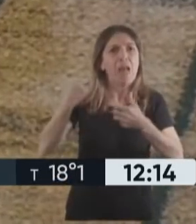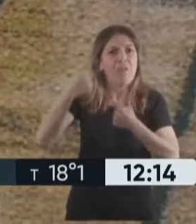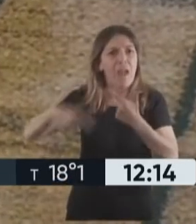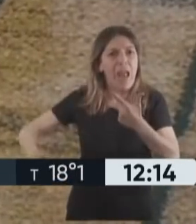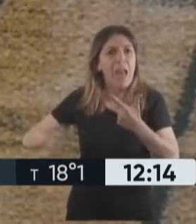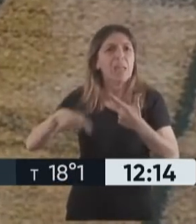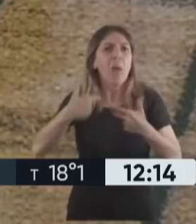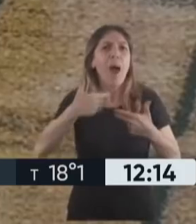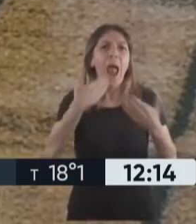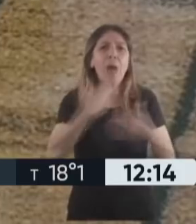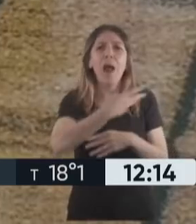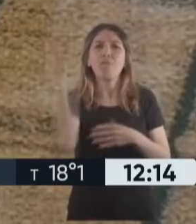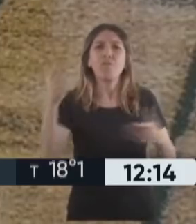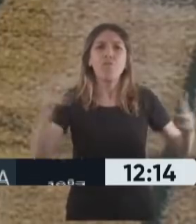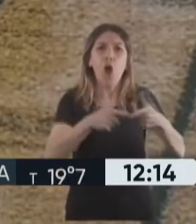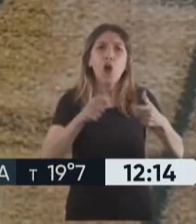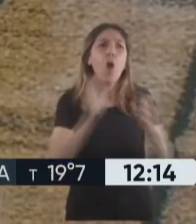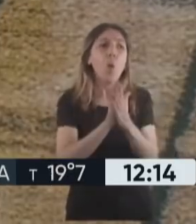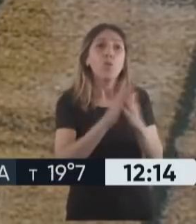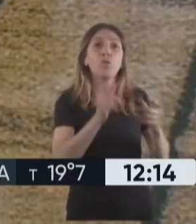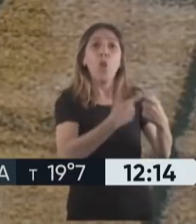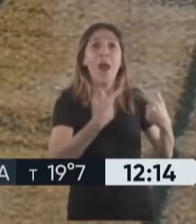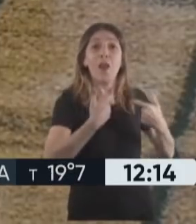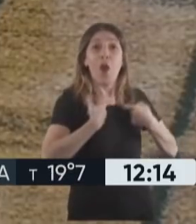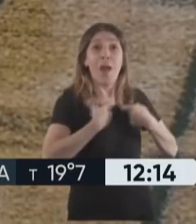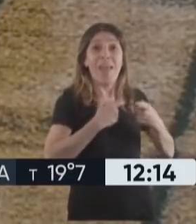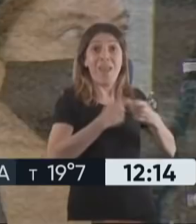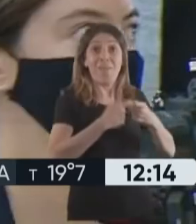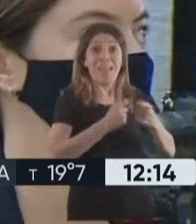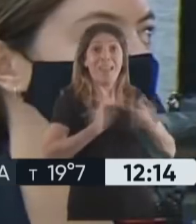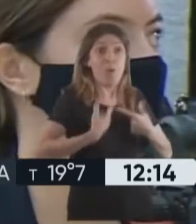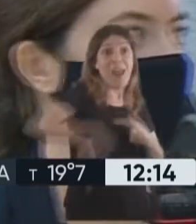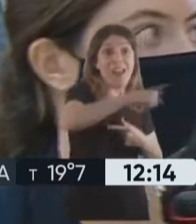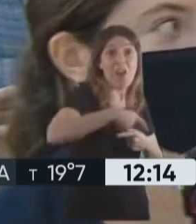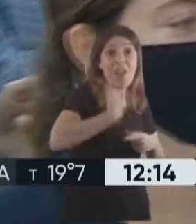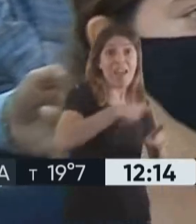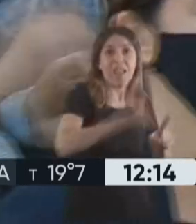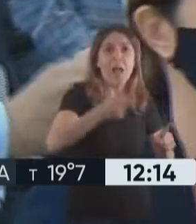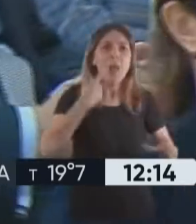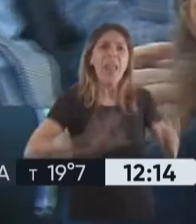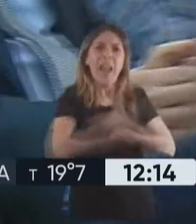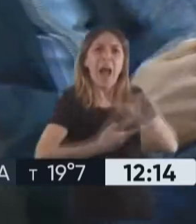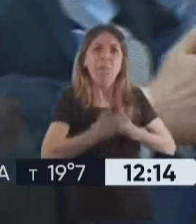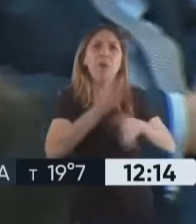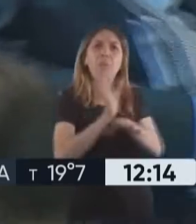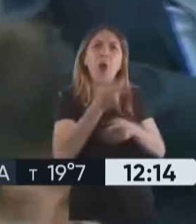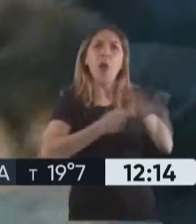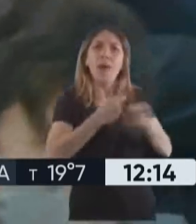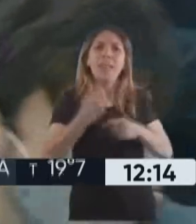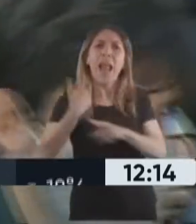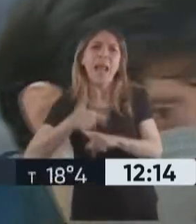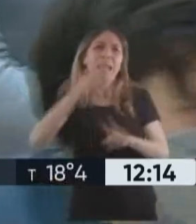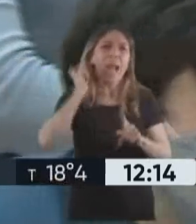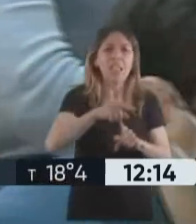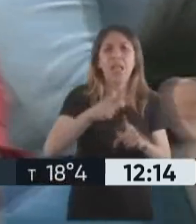en un foro empresarial en conjunto con sus pares argentinos para poder profundizar el intercambio comercial con nuestro país en donde